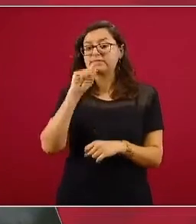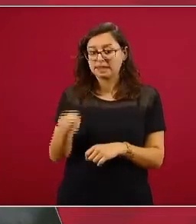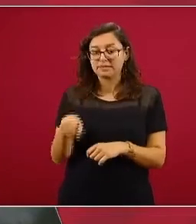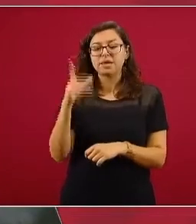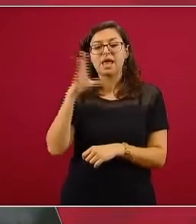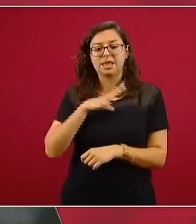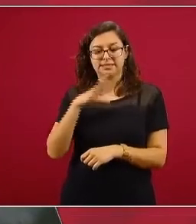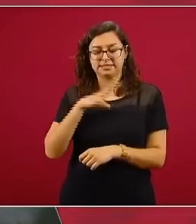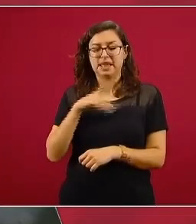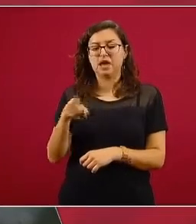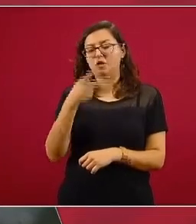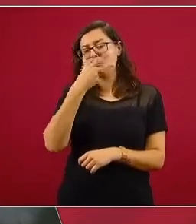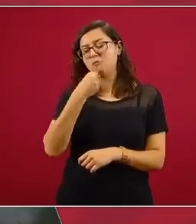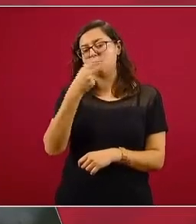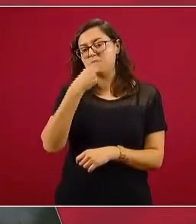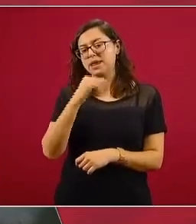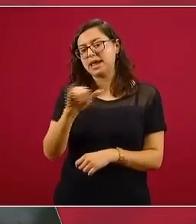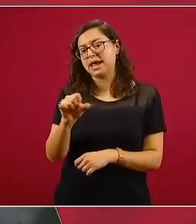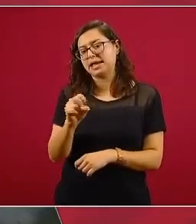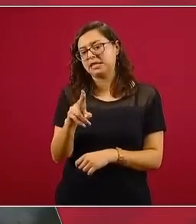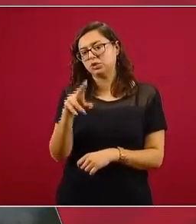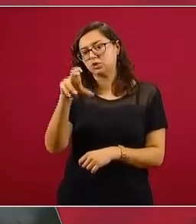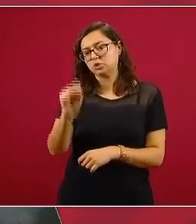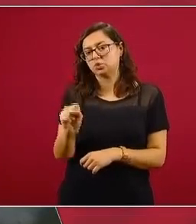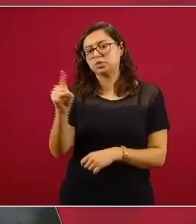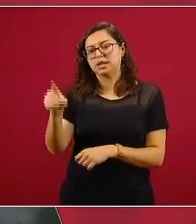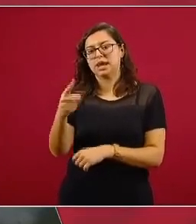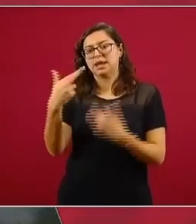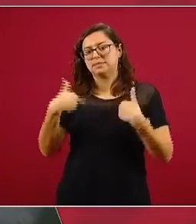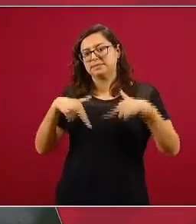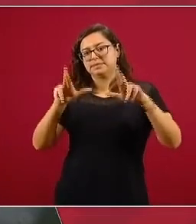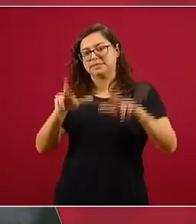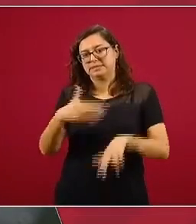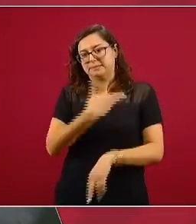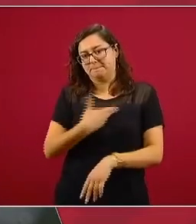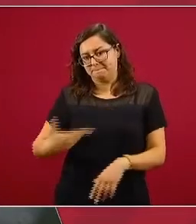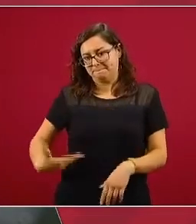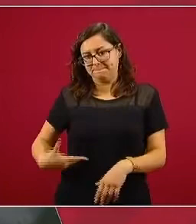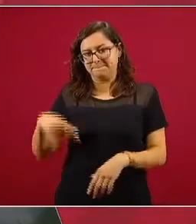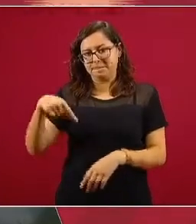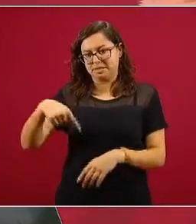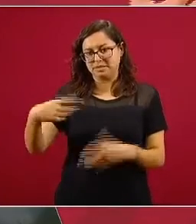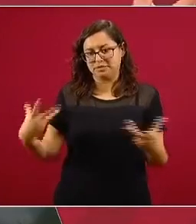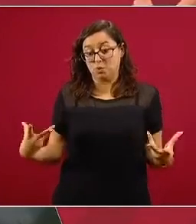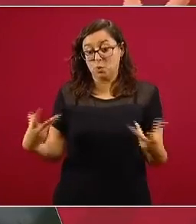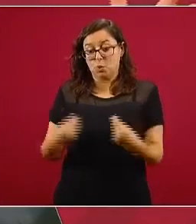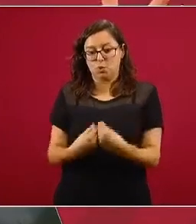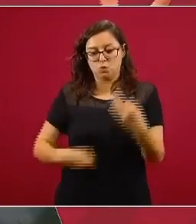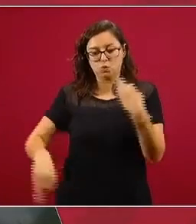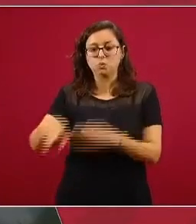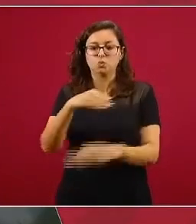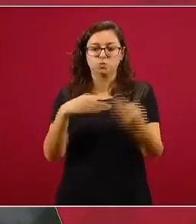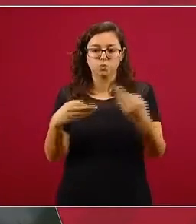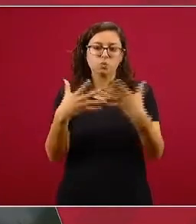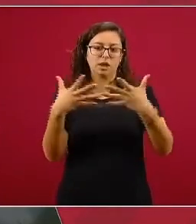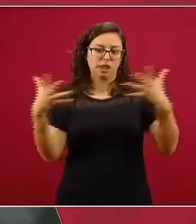Jesús Ramírez, el vocero de Presidencia y coordinador general de comunicación social de Presidencia. Esa es la amplitud del